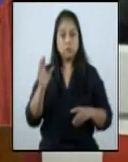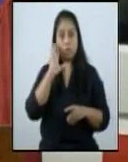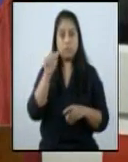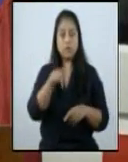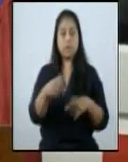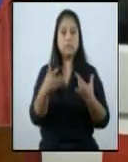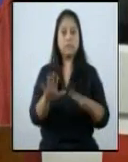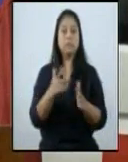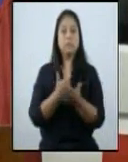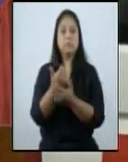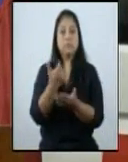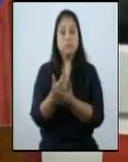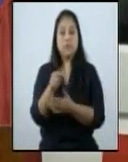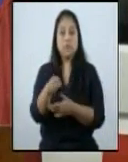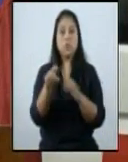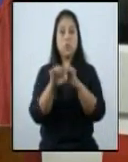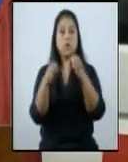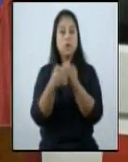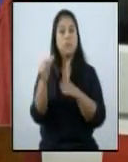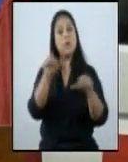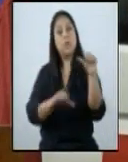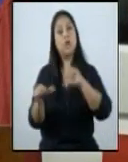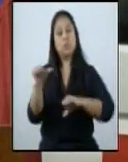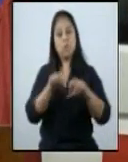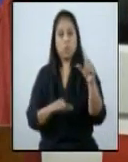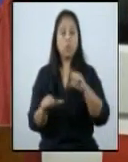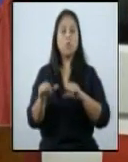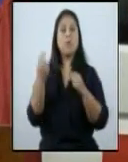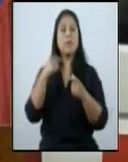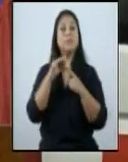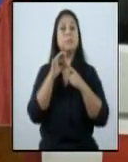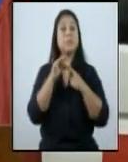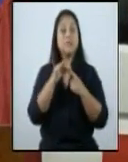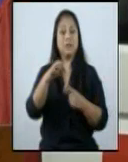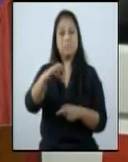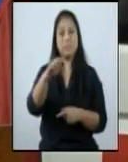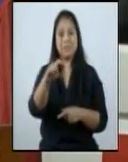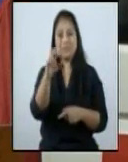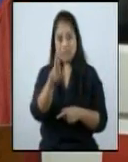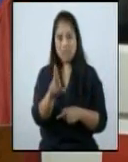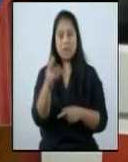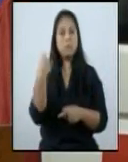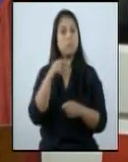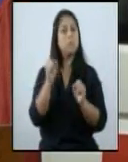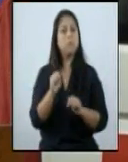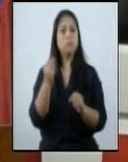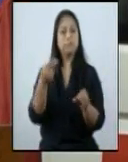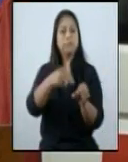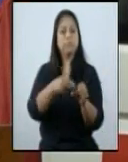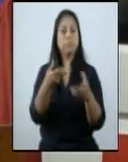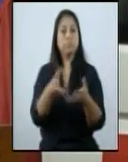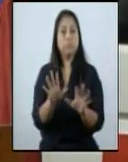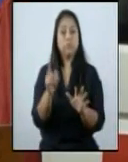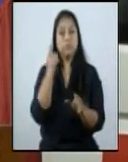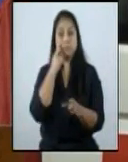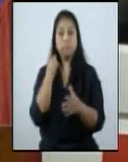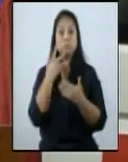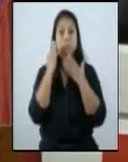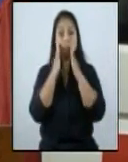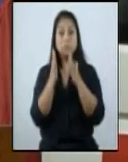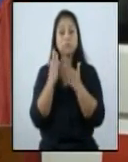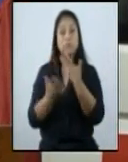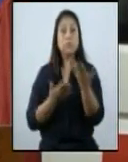de laboratorio especializado en PCR para que podamos tener incluso la atención de